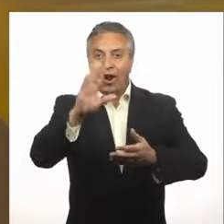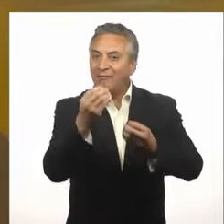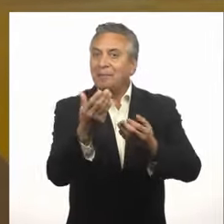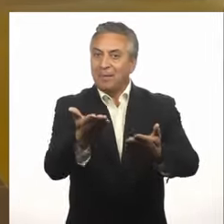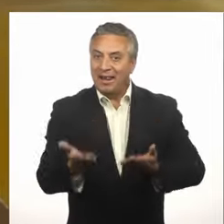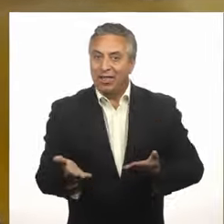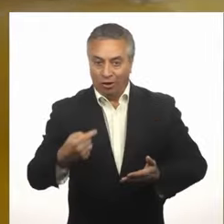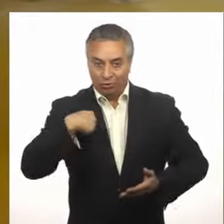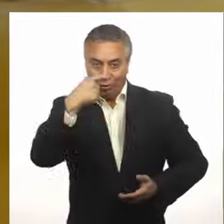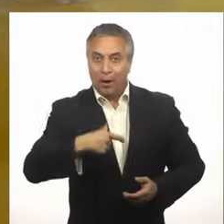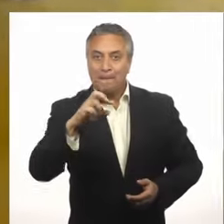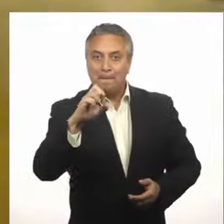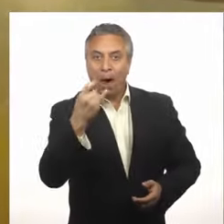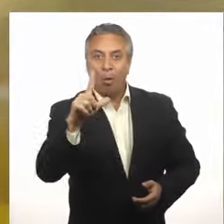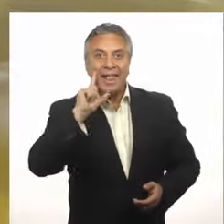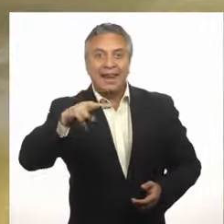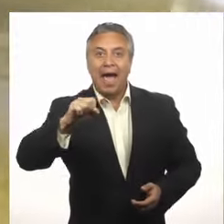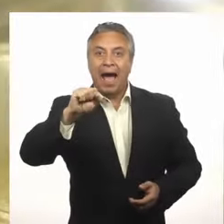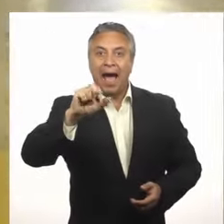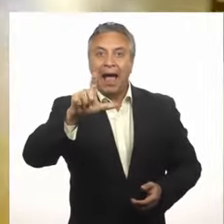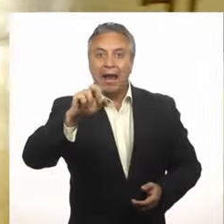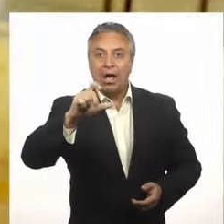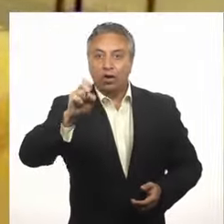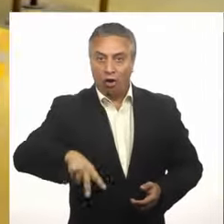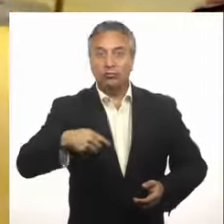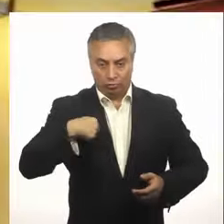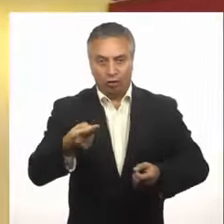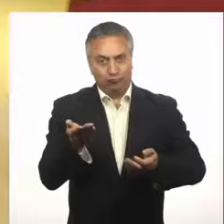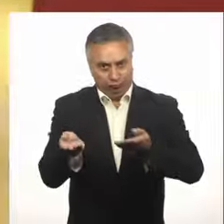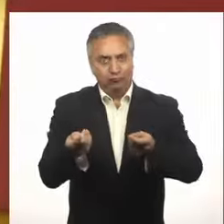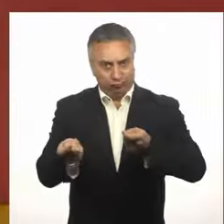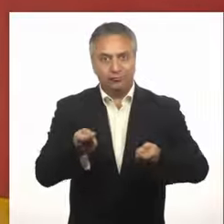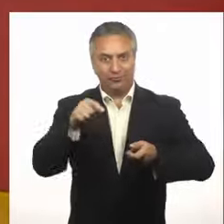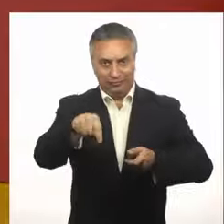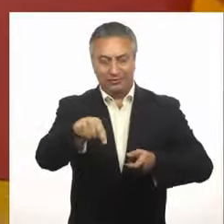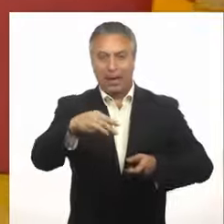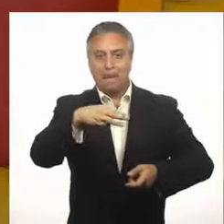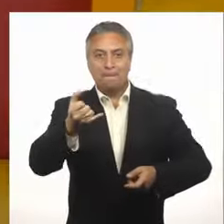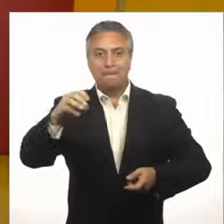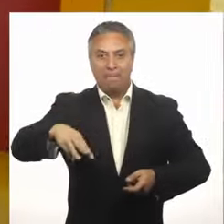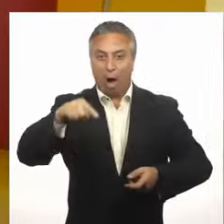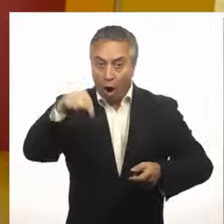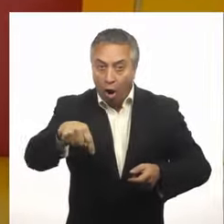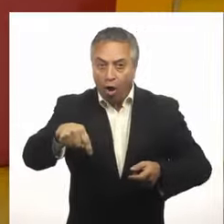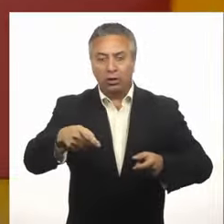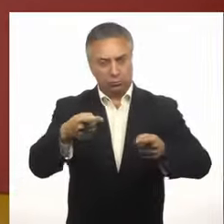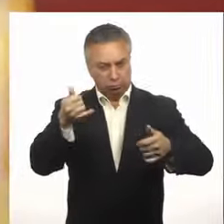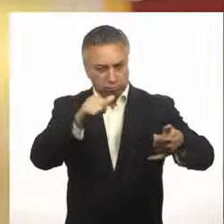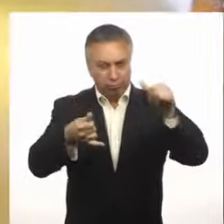bienvenidos. Soy Paulina Alarcón, facilitadora del Museo Interactivo Mirador. Hoy vamos a experimentar con la electricidad. Acompáñame.